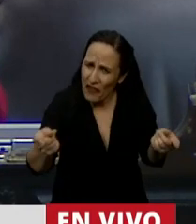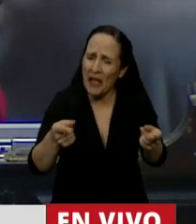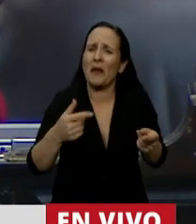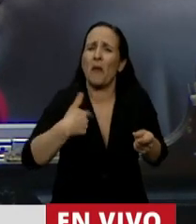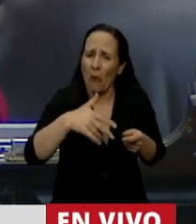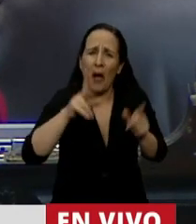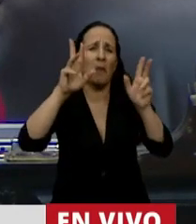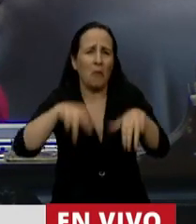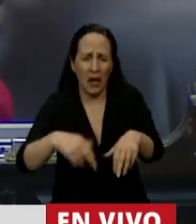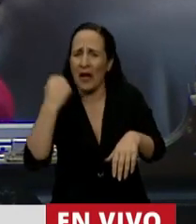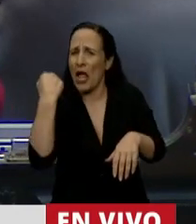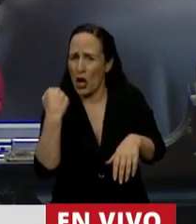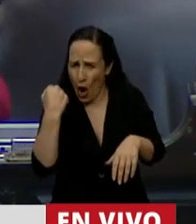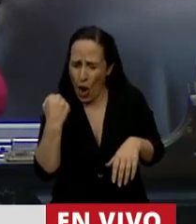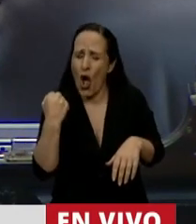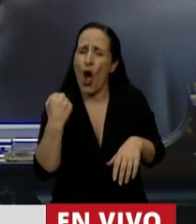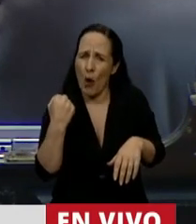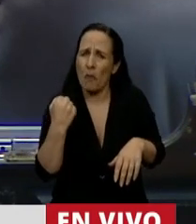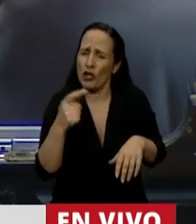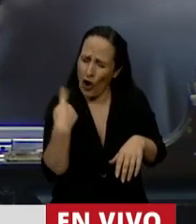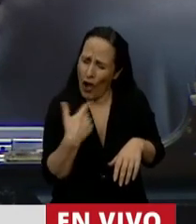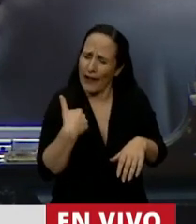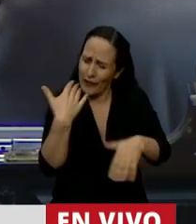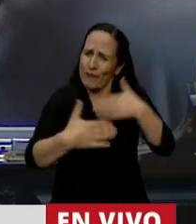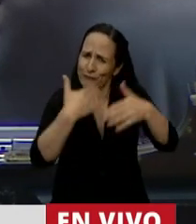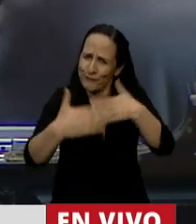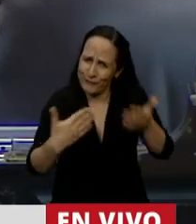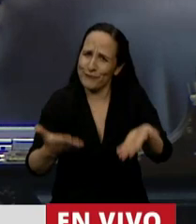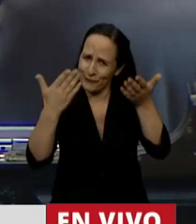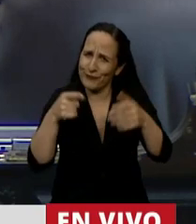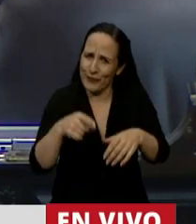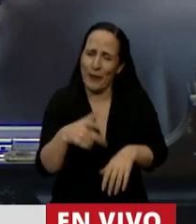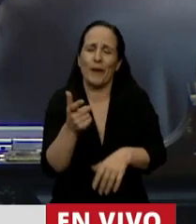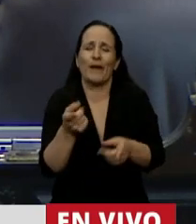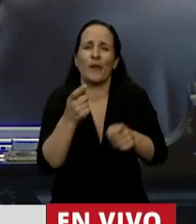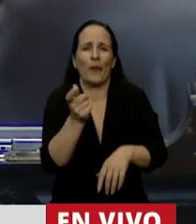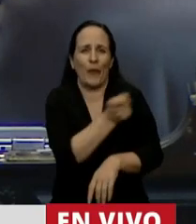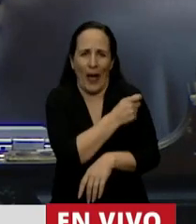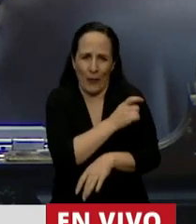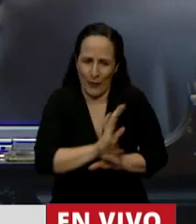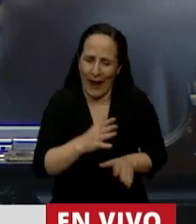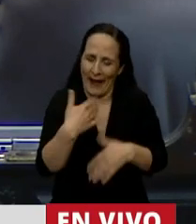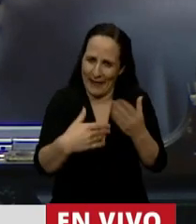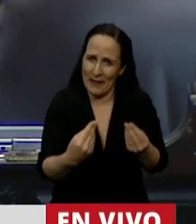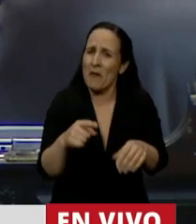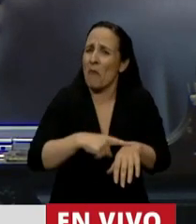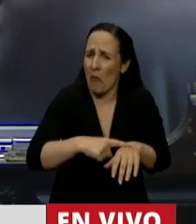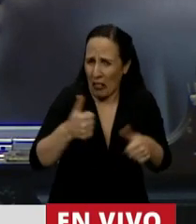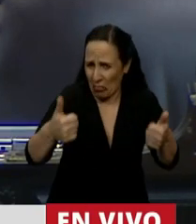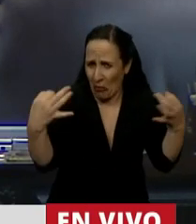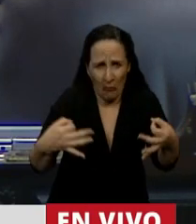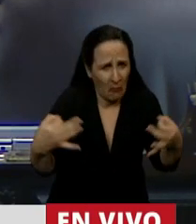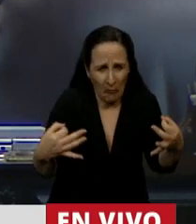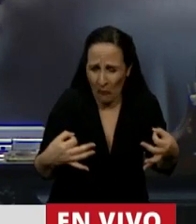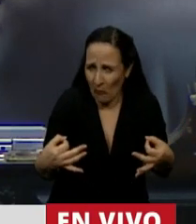un programa económico que nos va a permitir salir adelante una vez que tengamos las vacunas entonces el momento es muy bueno y